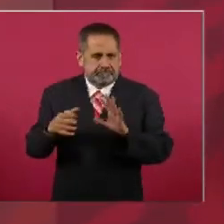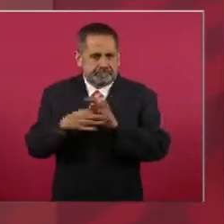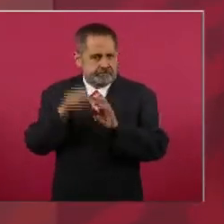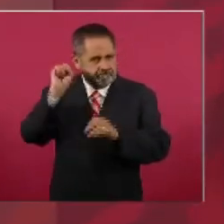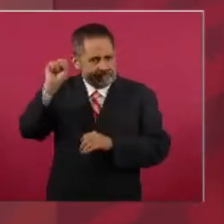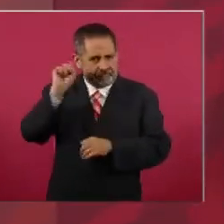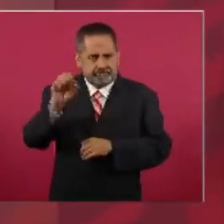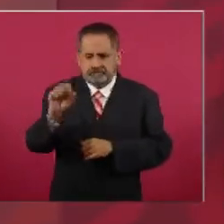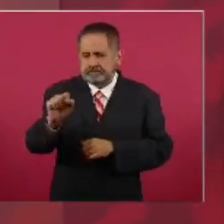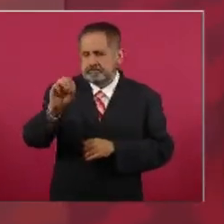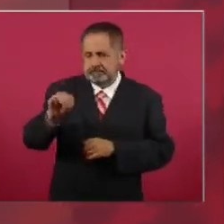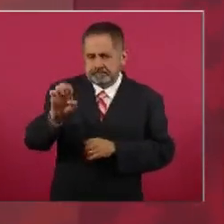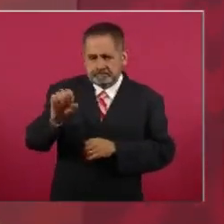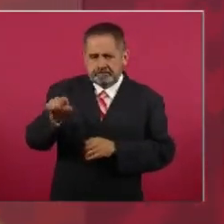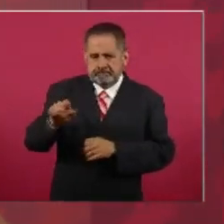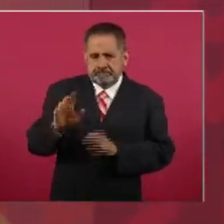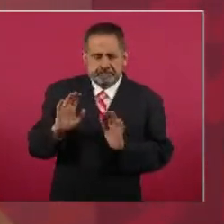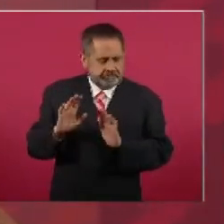hicieron